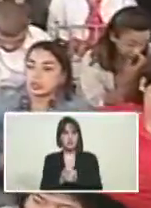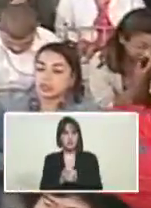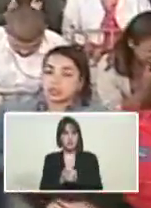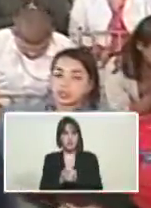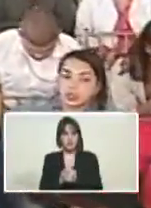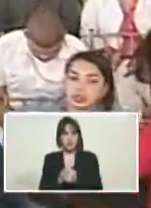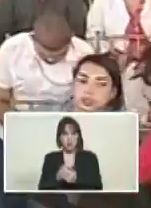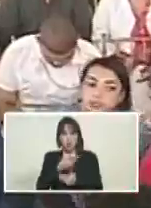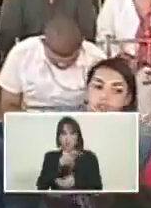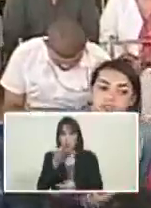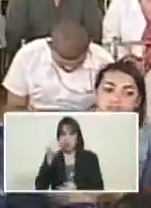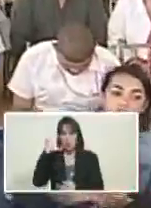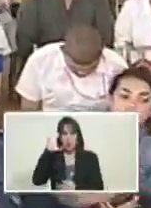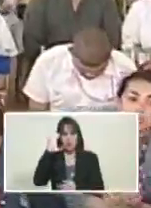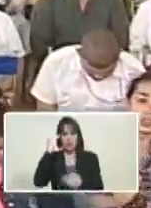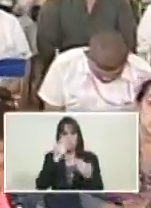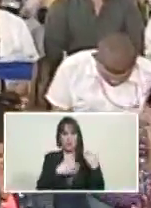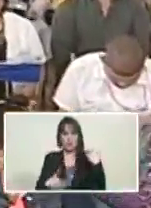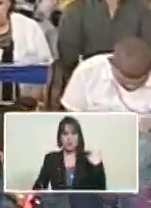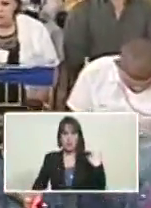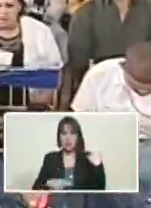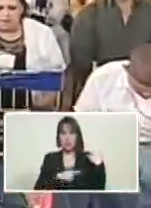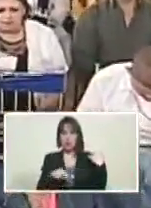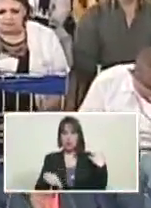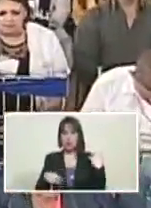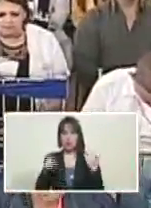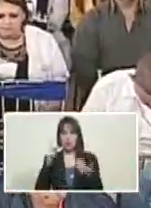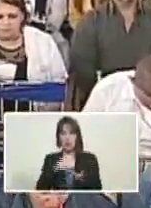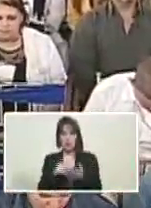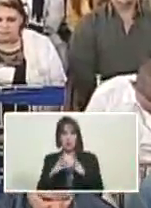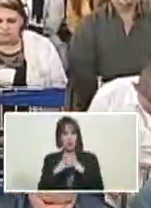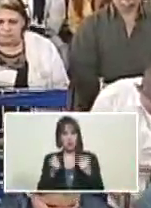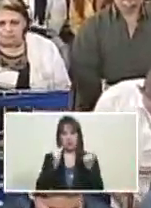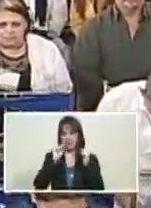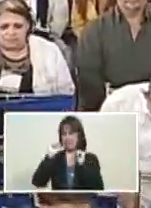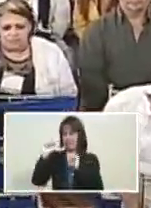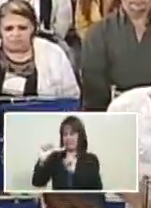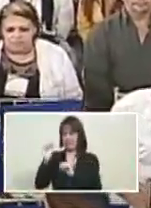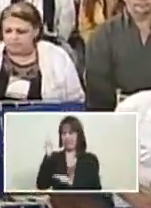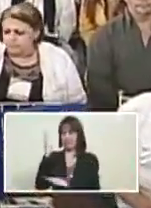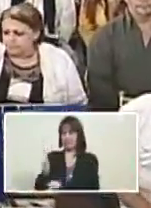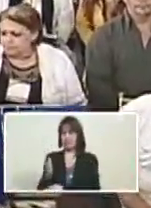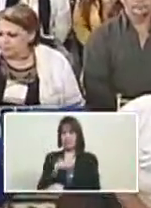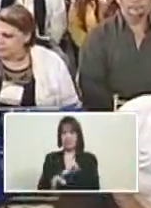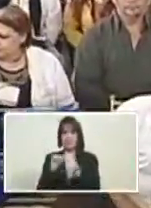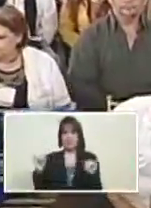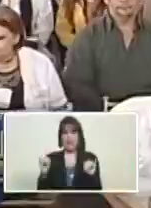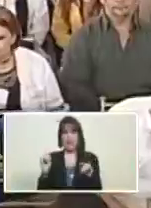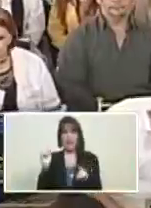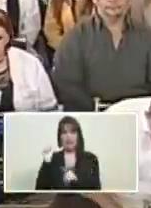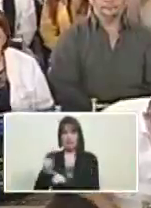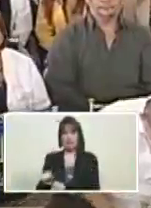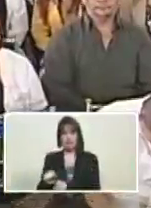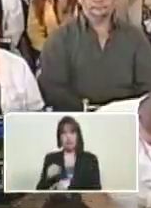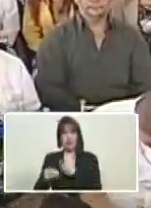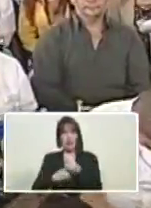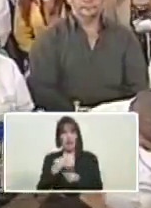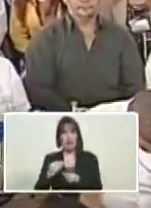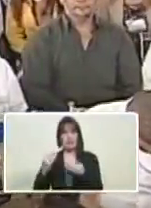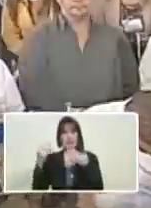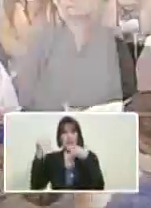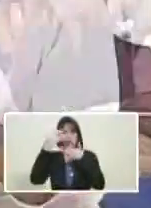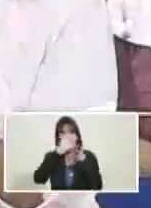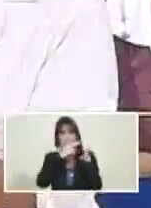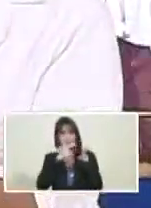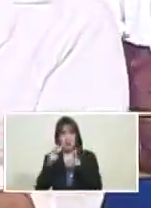Sepa, presidente, que nosotros aquí todos repudiamos contundentemente los hechos de carácter terroristas